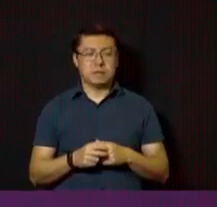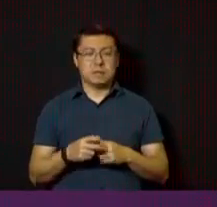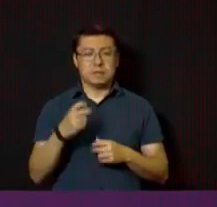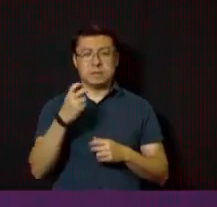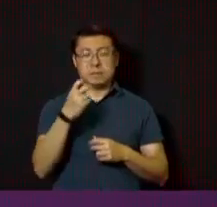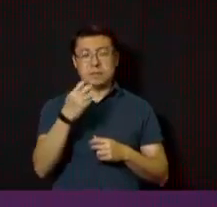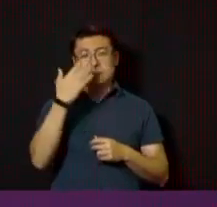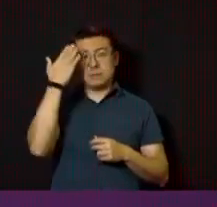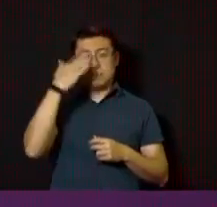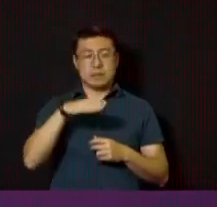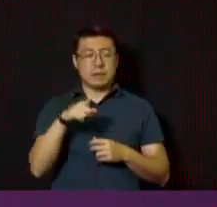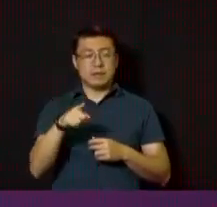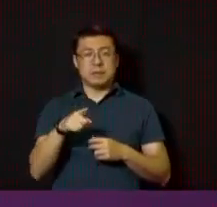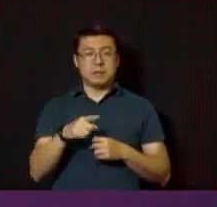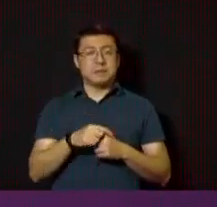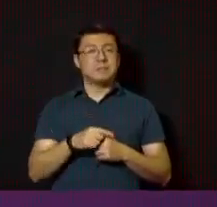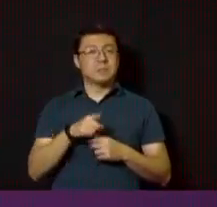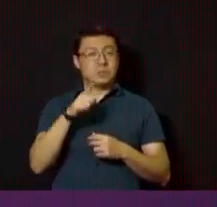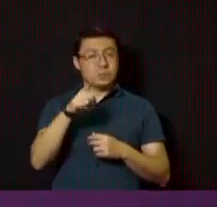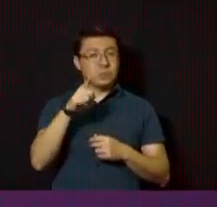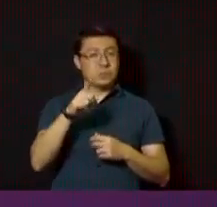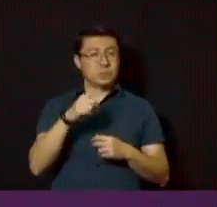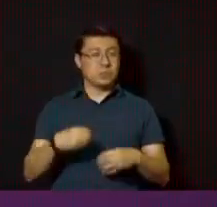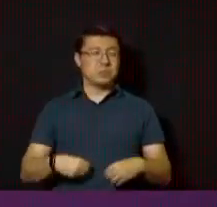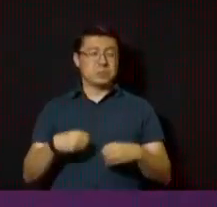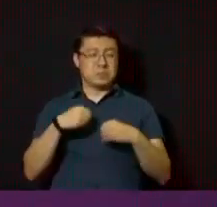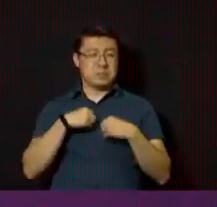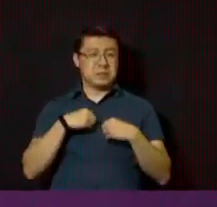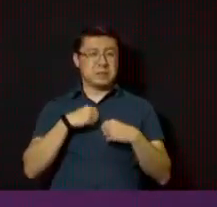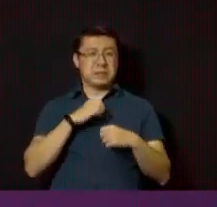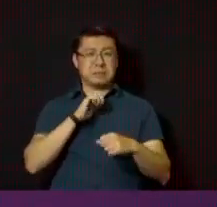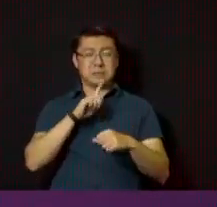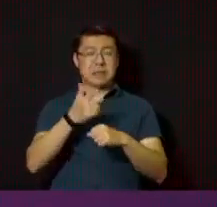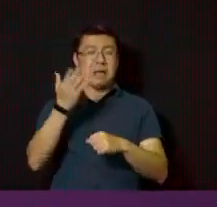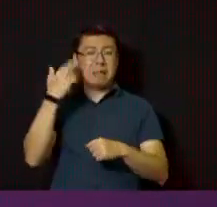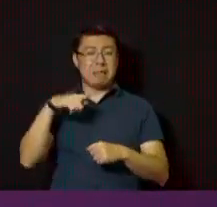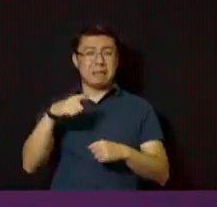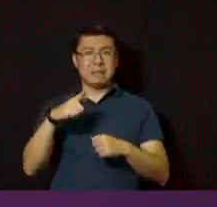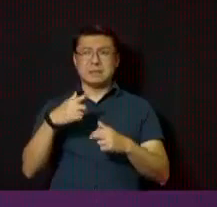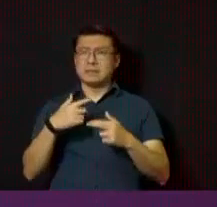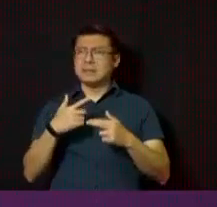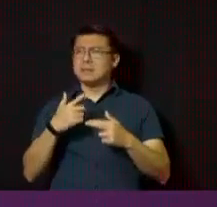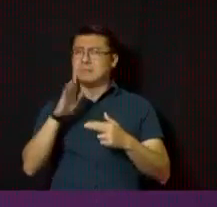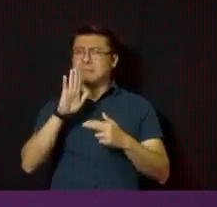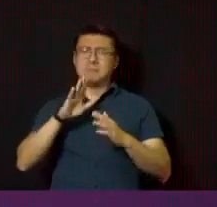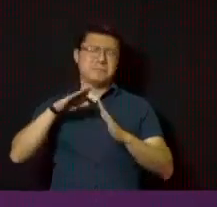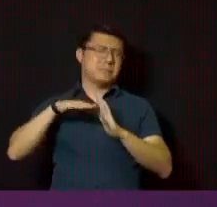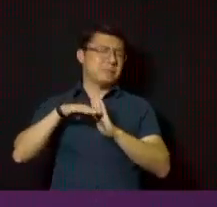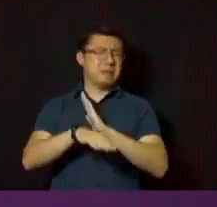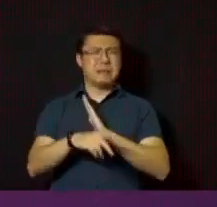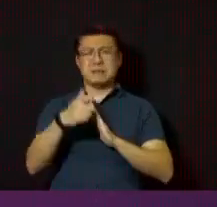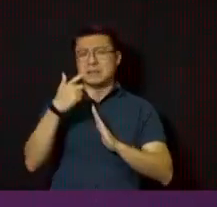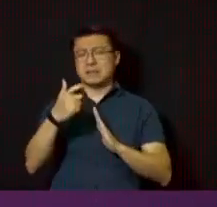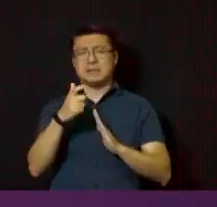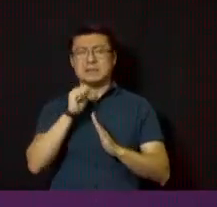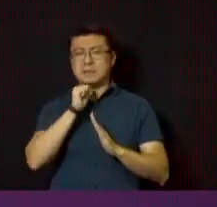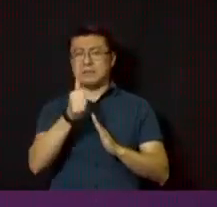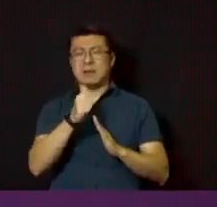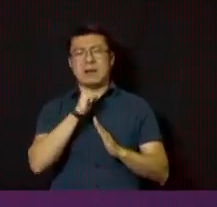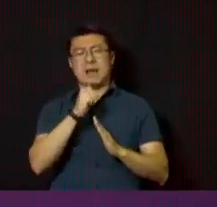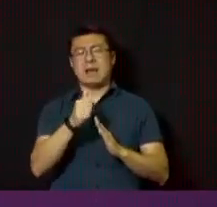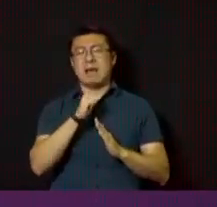donde definitivamente estabas totalmente quebrado, ¿no? Quebrado, sin